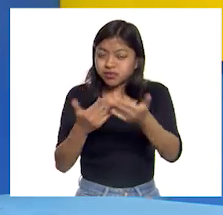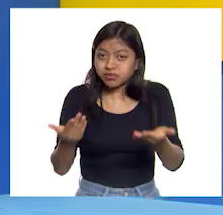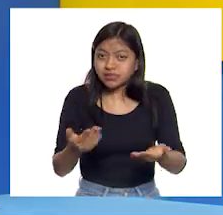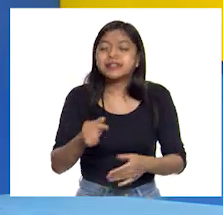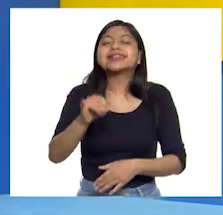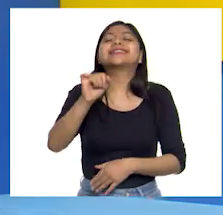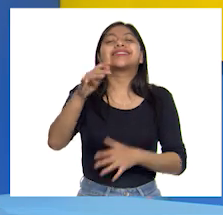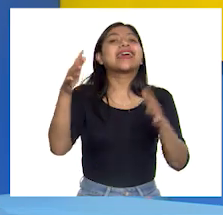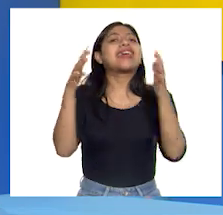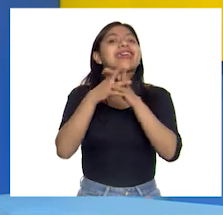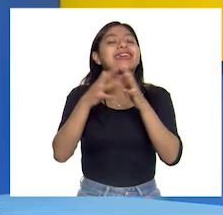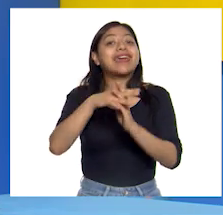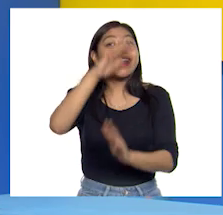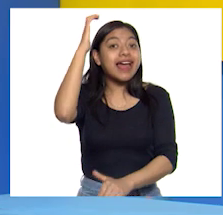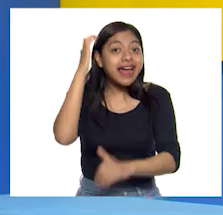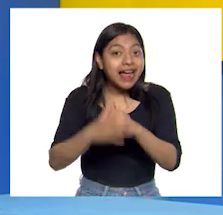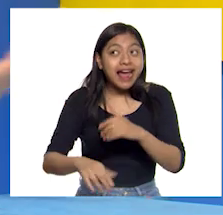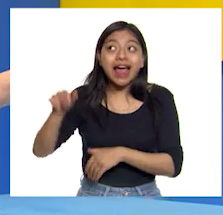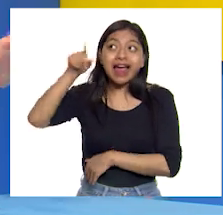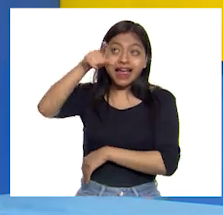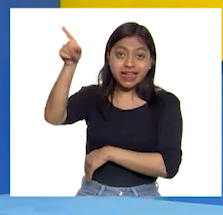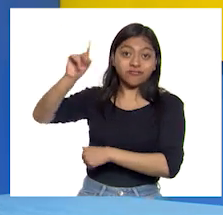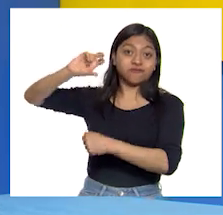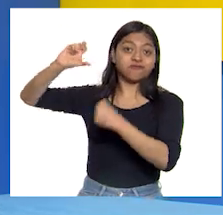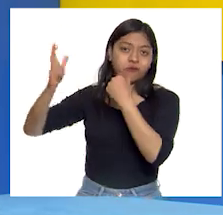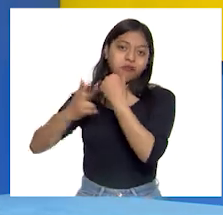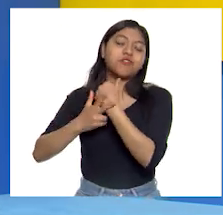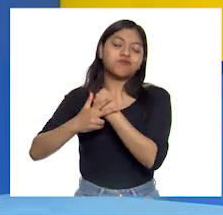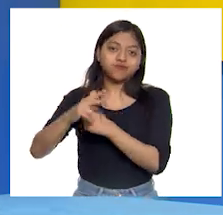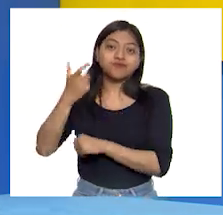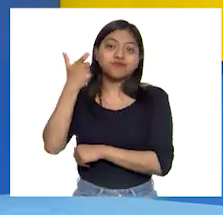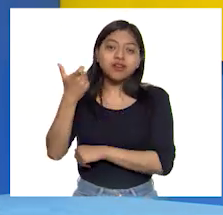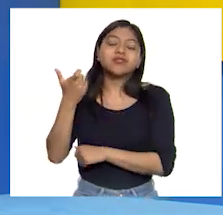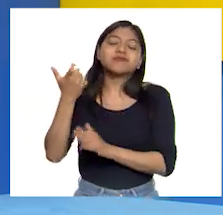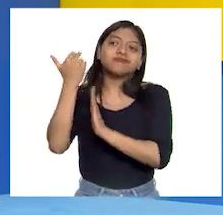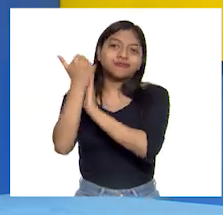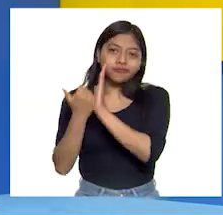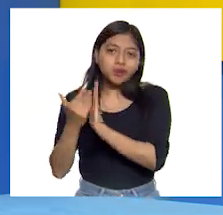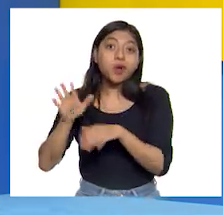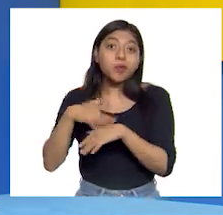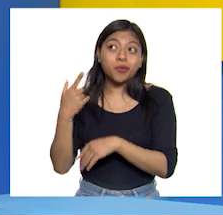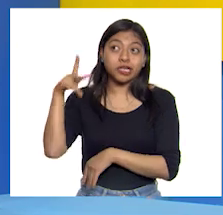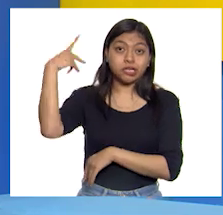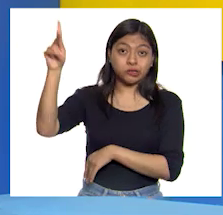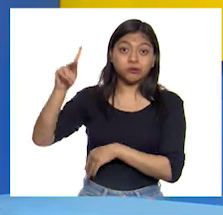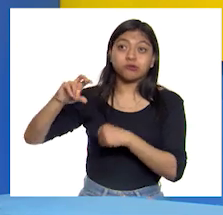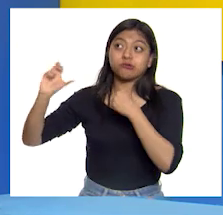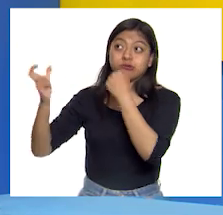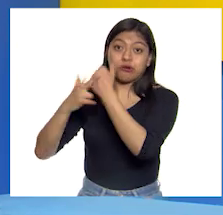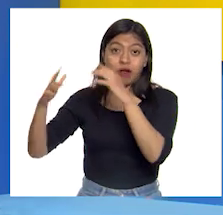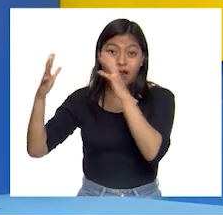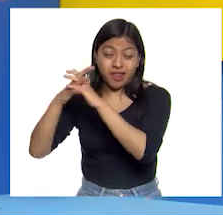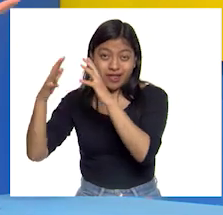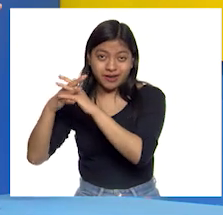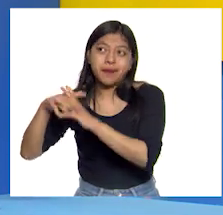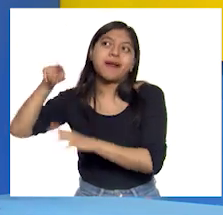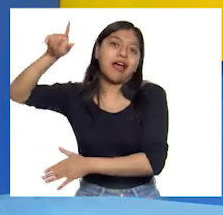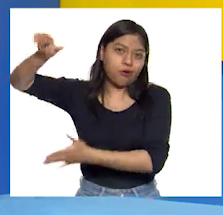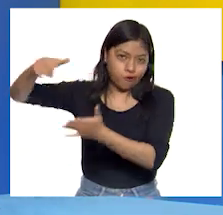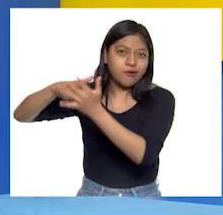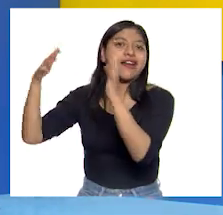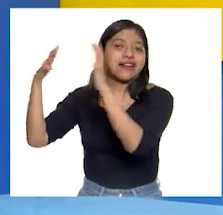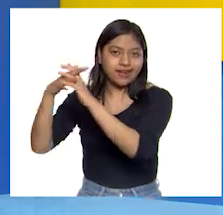guerra, los países europeos quedaron devastados, porque la mayoría de los enfrentamientos se libraron en su territorio, pero